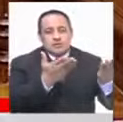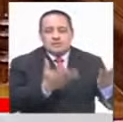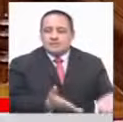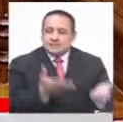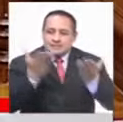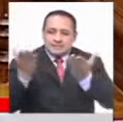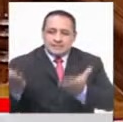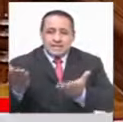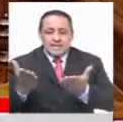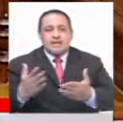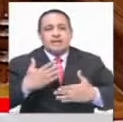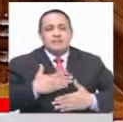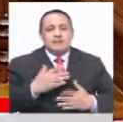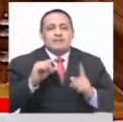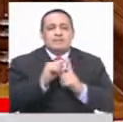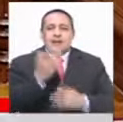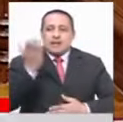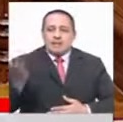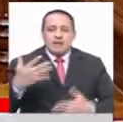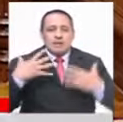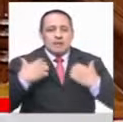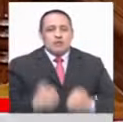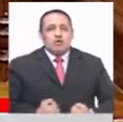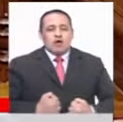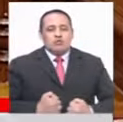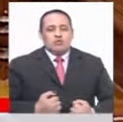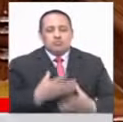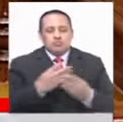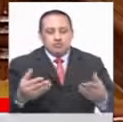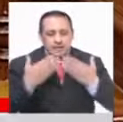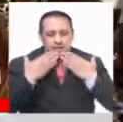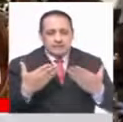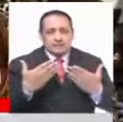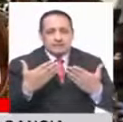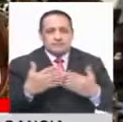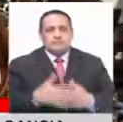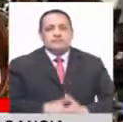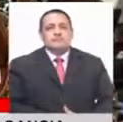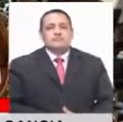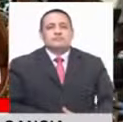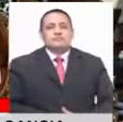concederle el uso de la palabra a mi abogado. Muchísimas gracias.